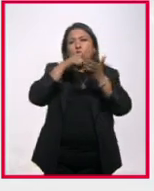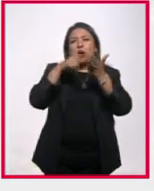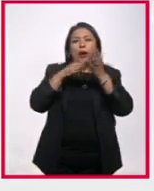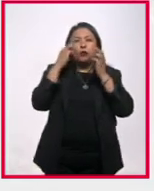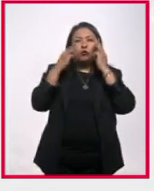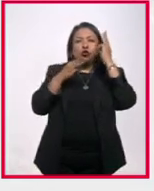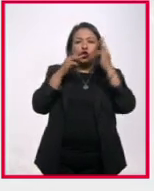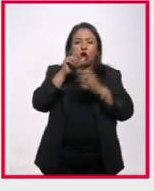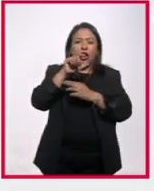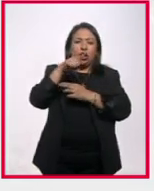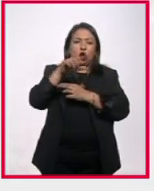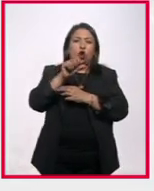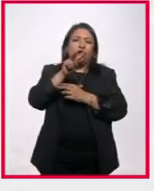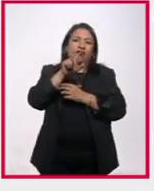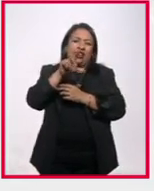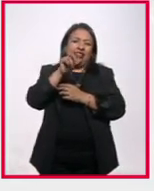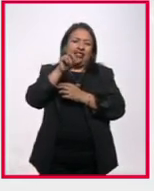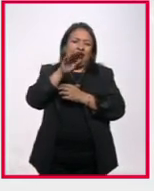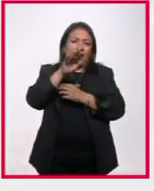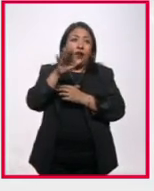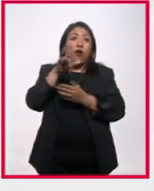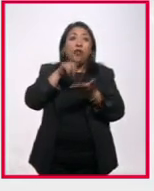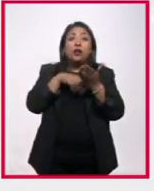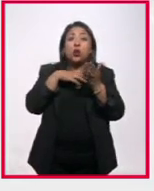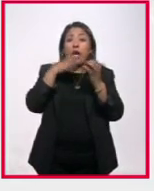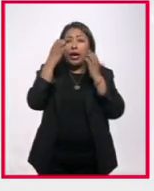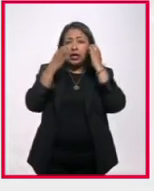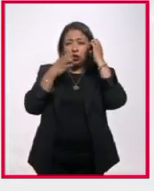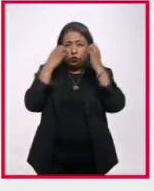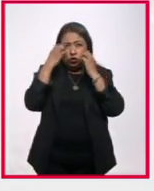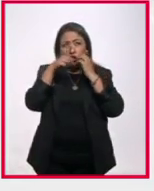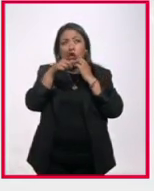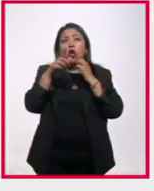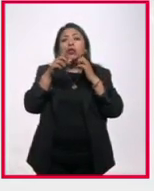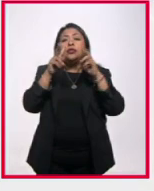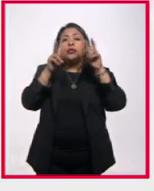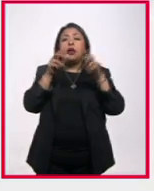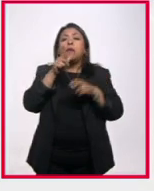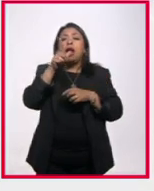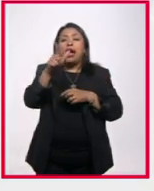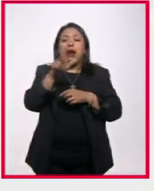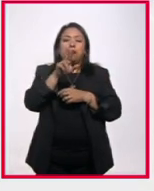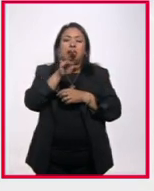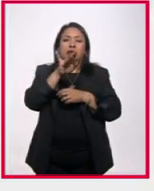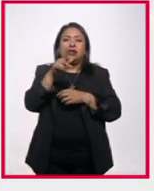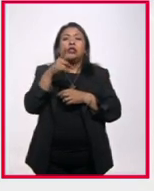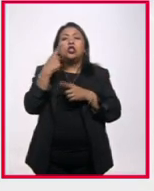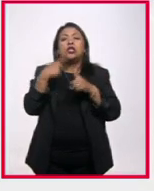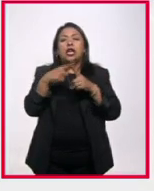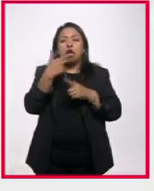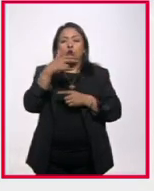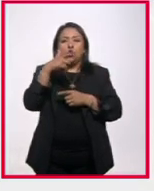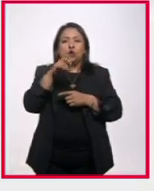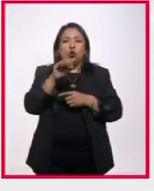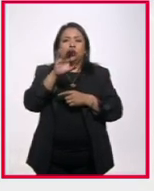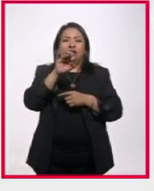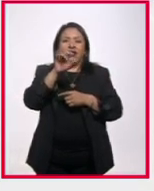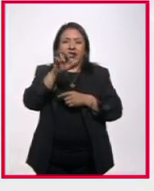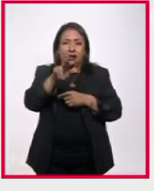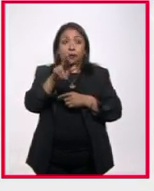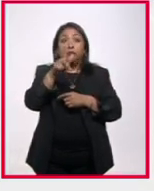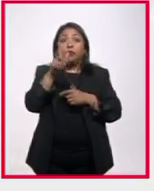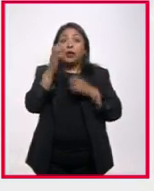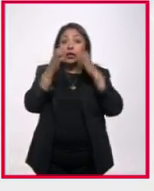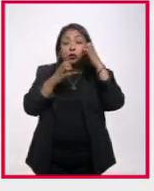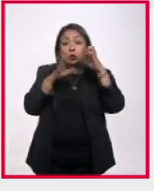de Valle de Bravo, entre las que se encuentran la exposición escultórica El alma del recinto, del artista Hugo César Nájera. La